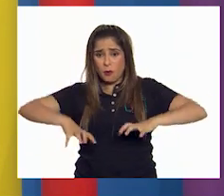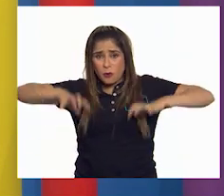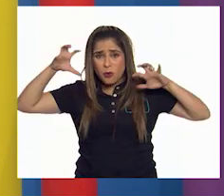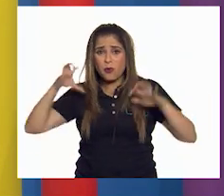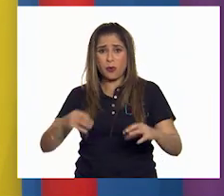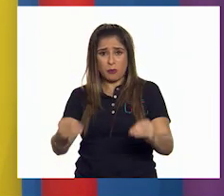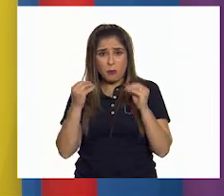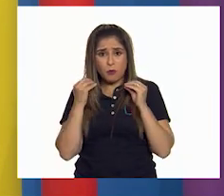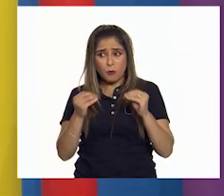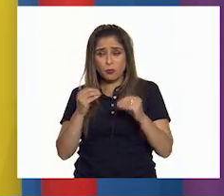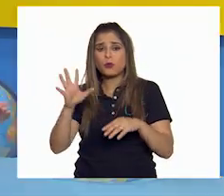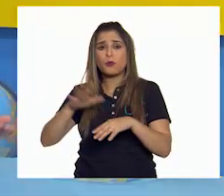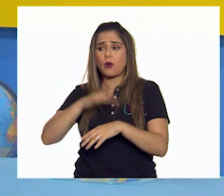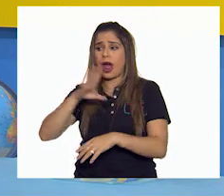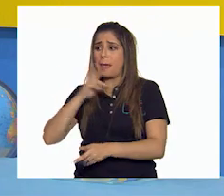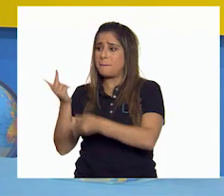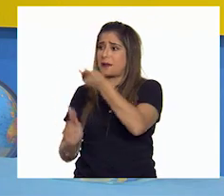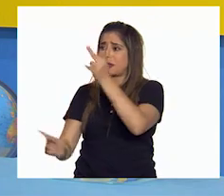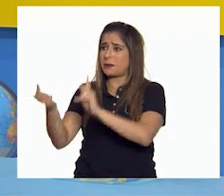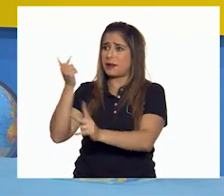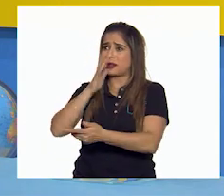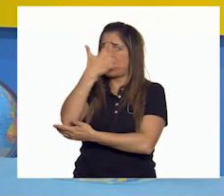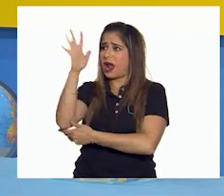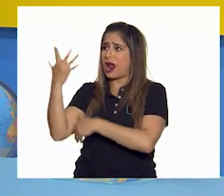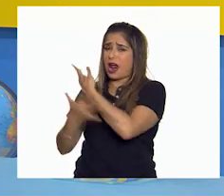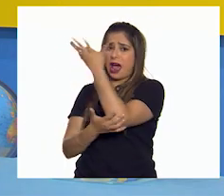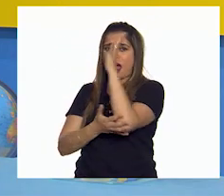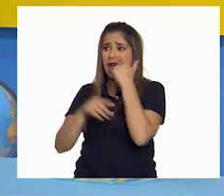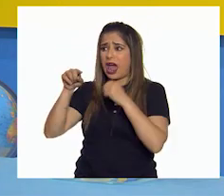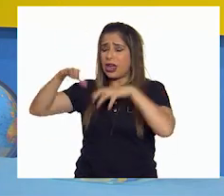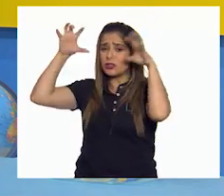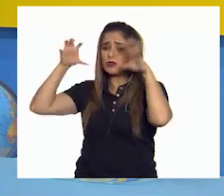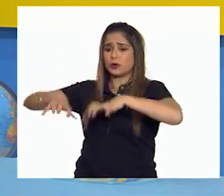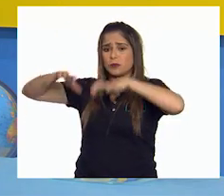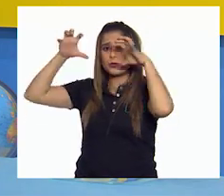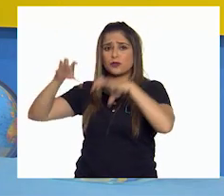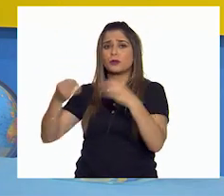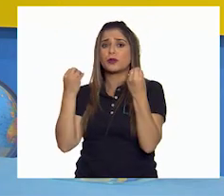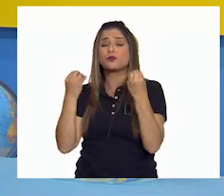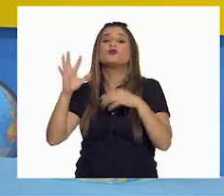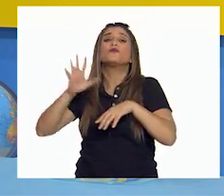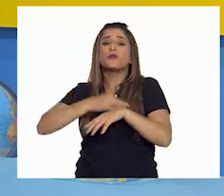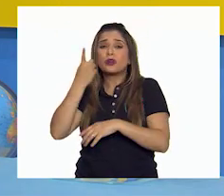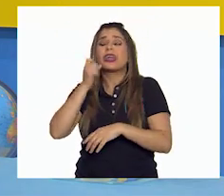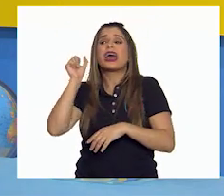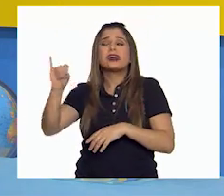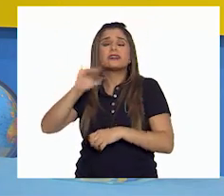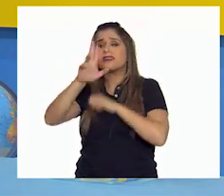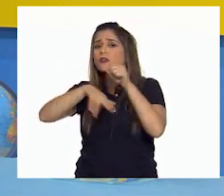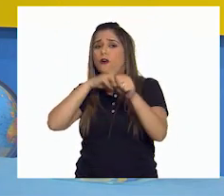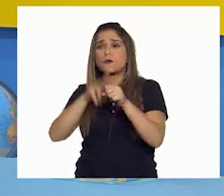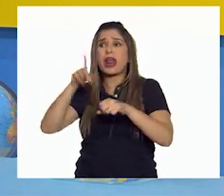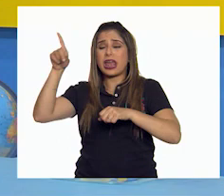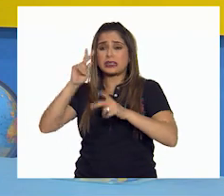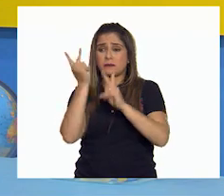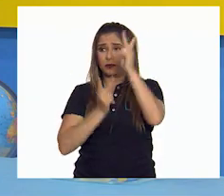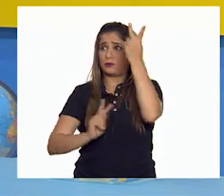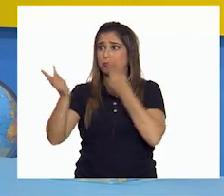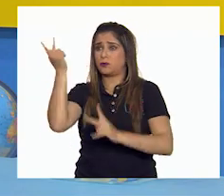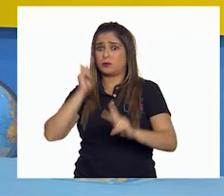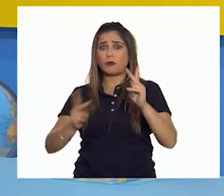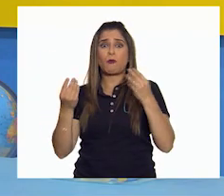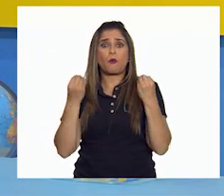hay muchísima vegetación. Exacto. Es un proceso que determina la humedad natural que encontramos en esos